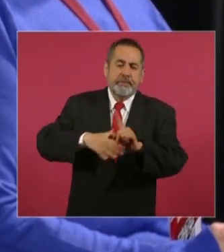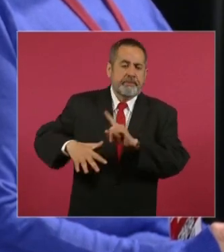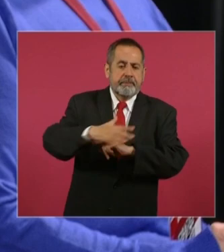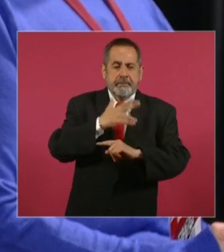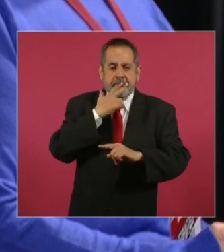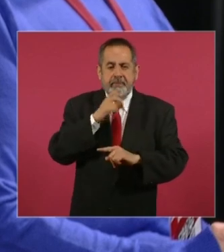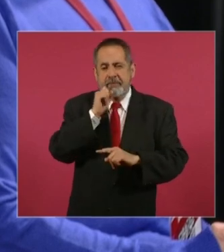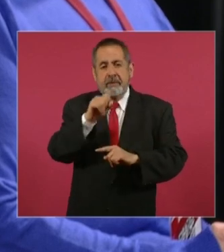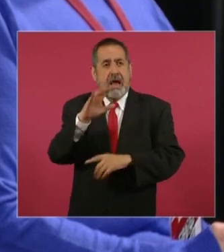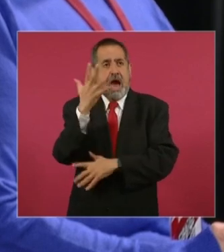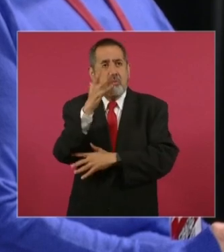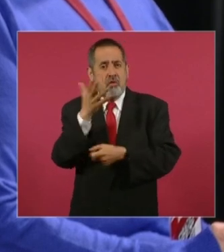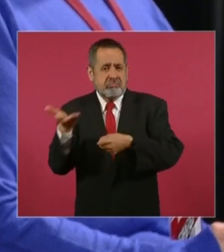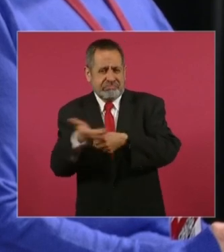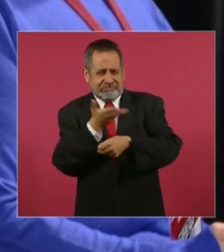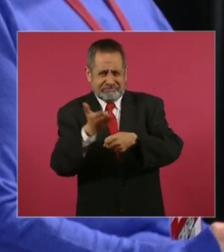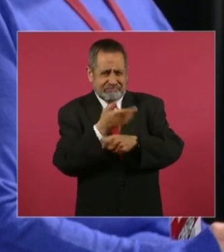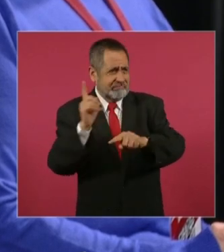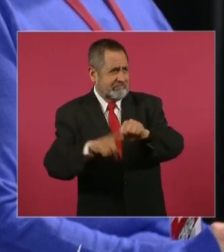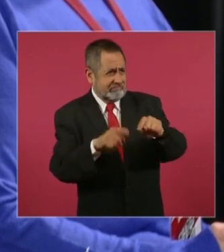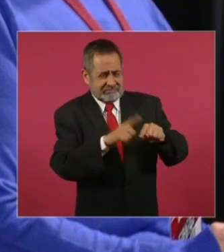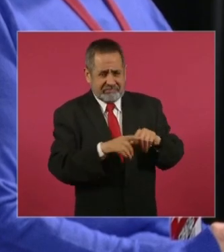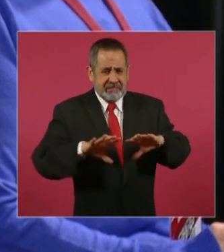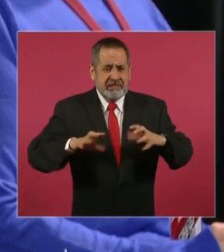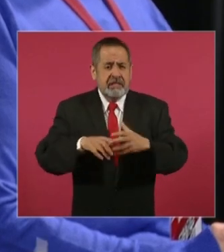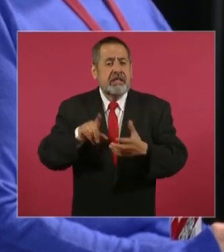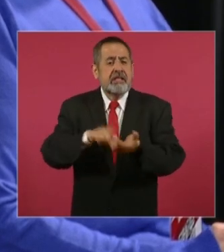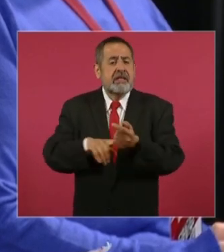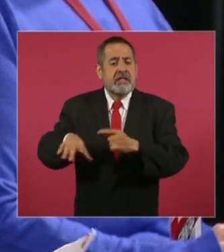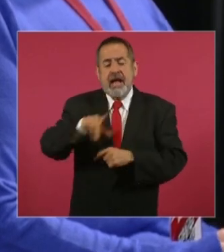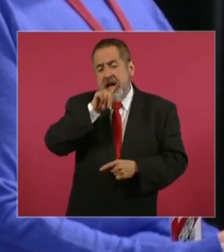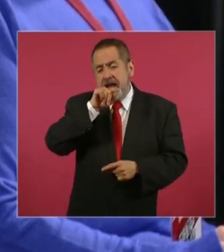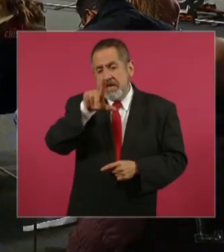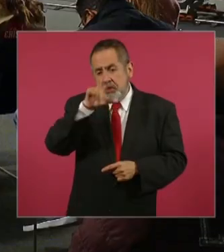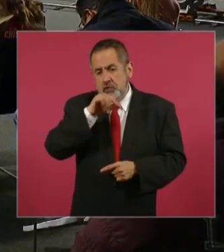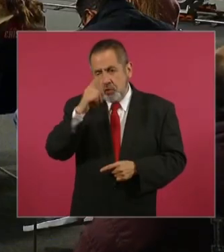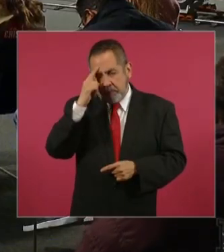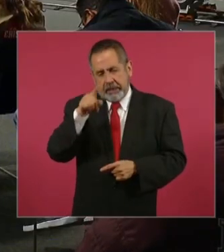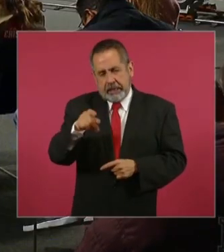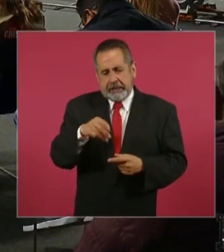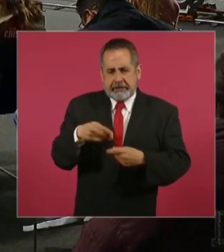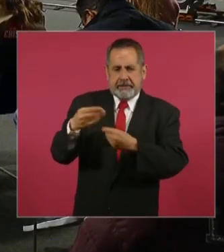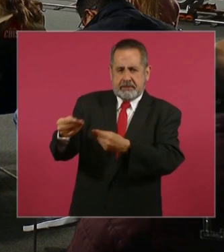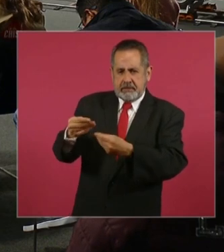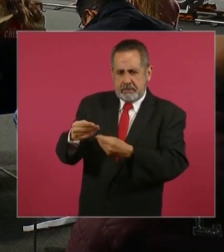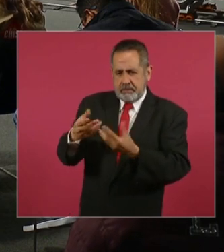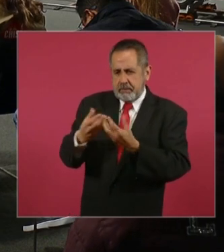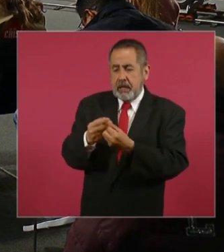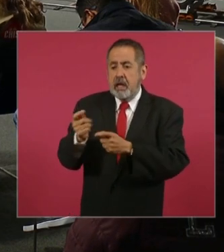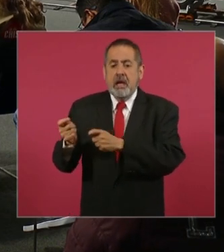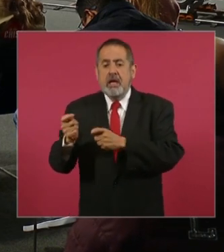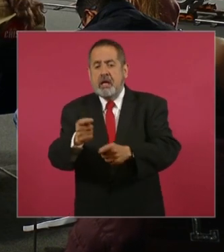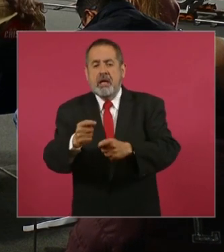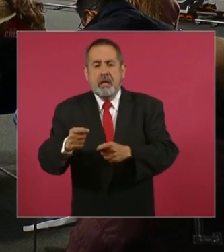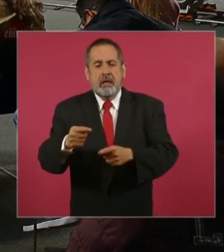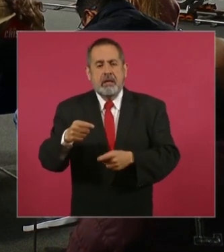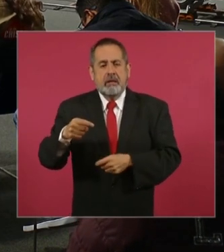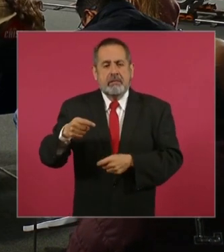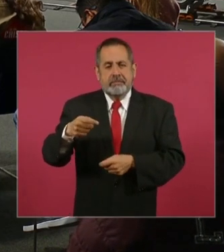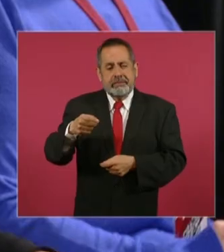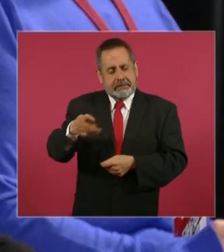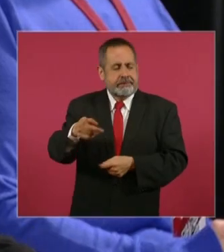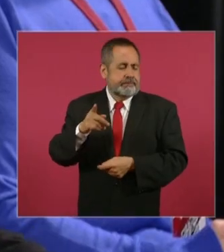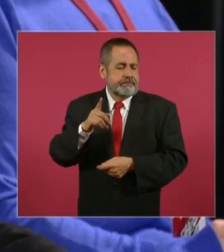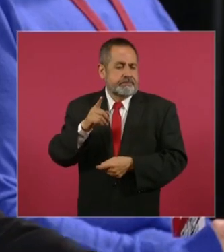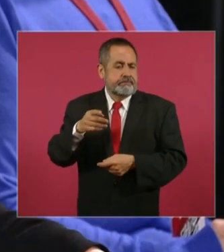también de Tala, Jalisco, de un basurero para que se lo canalice a la maestra María Luisa Albores.